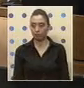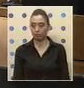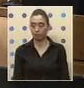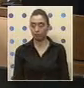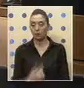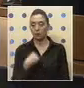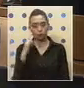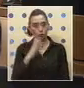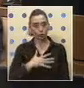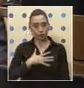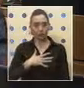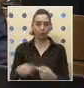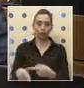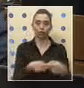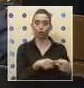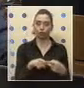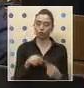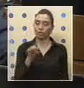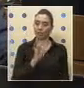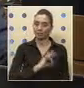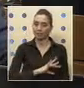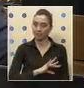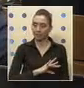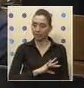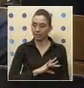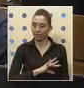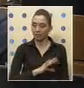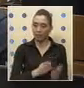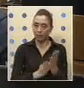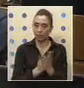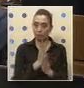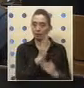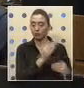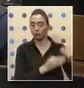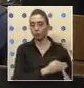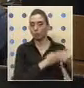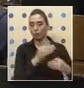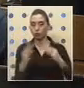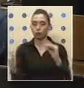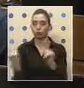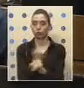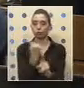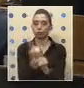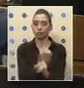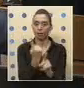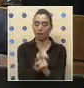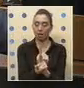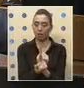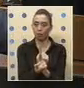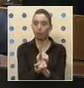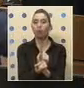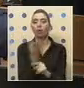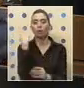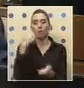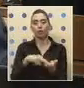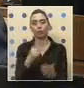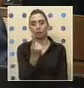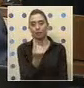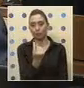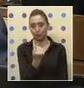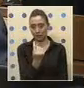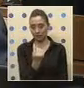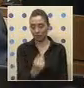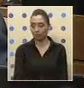Yo siento que la sociedad chilena inició un proceso de diálogo a lo menos a partir del año 2011.